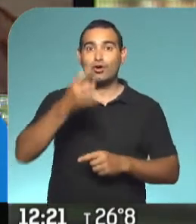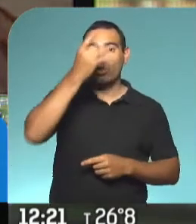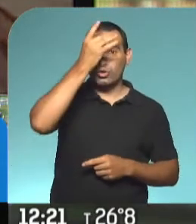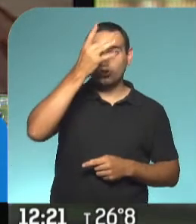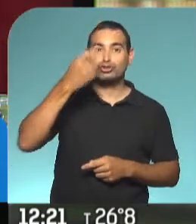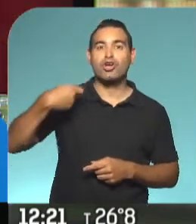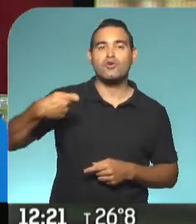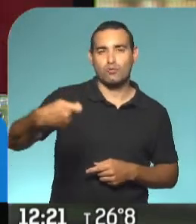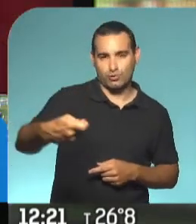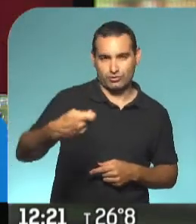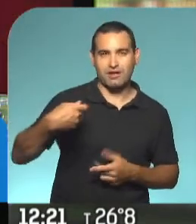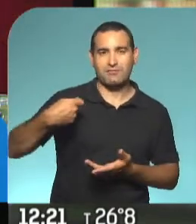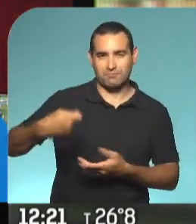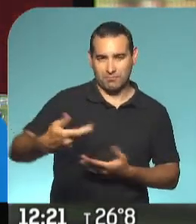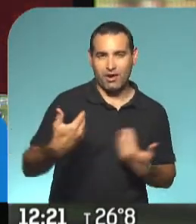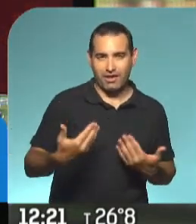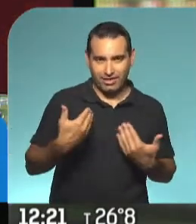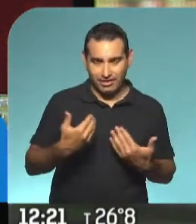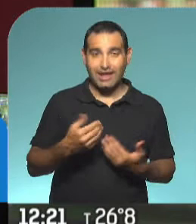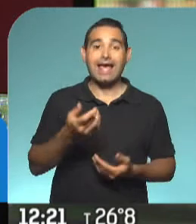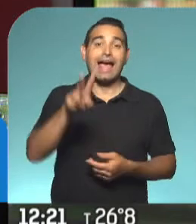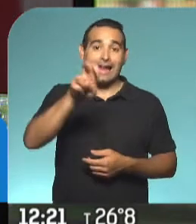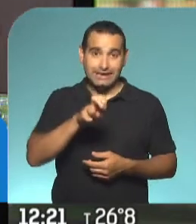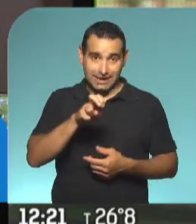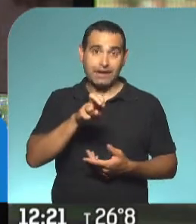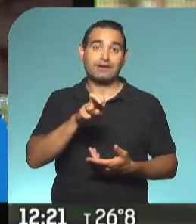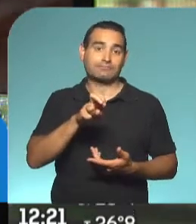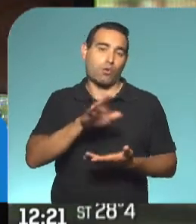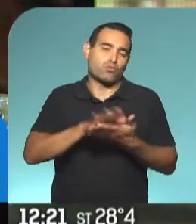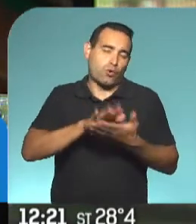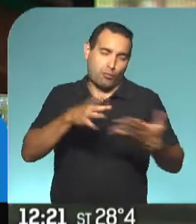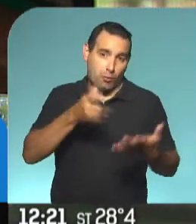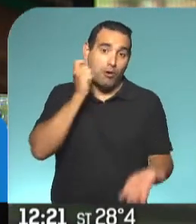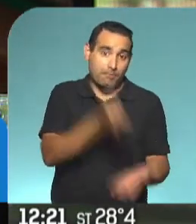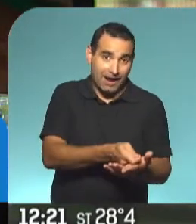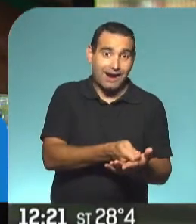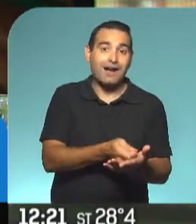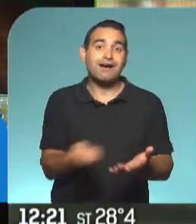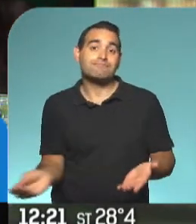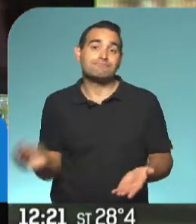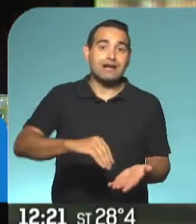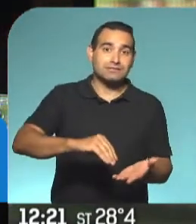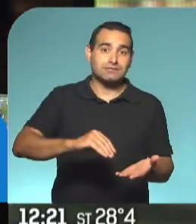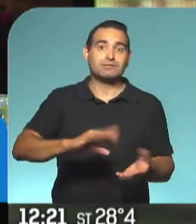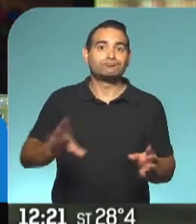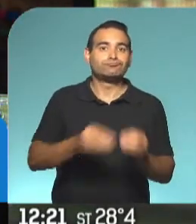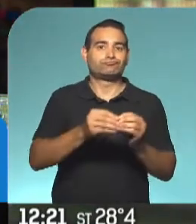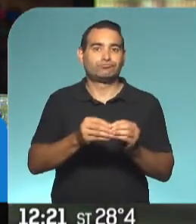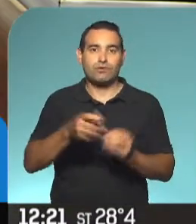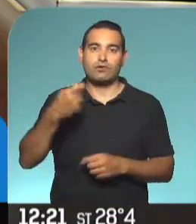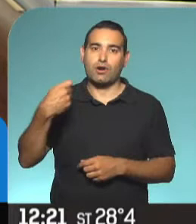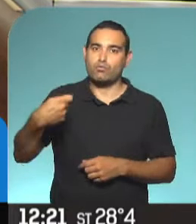se va a pagar el nuevo alquiler con el valor que corresponda a este semestre más esa cuota del